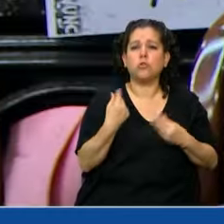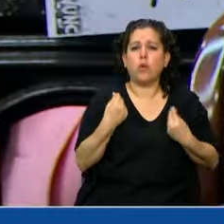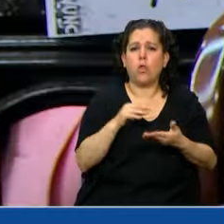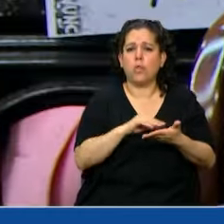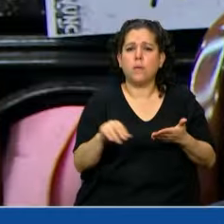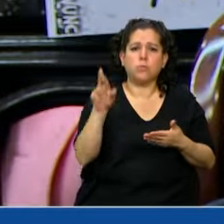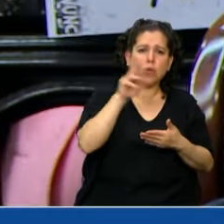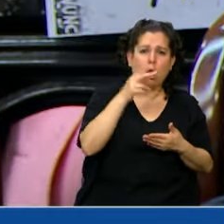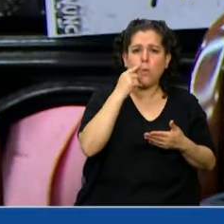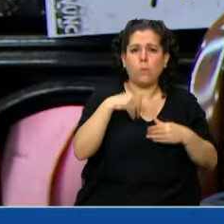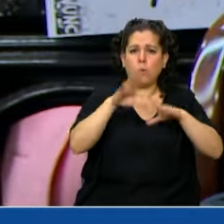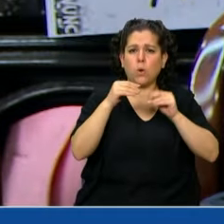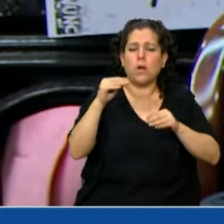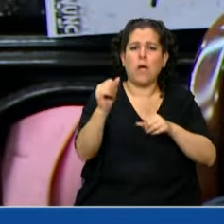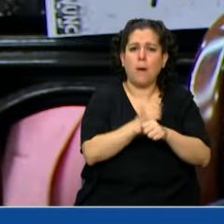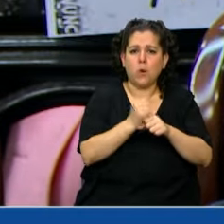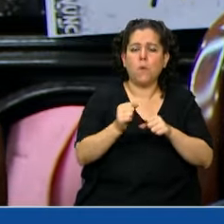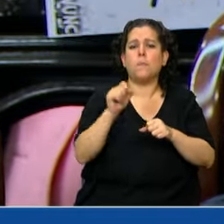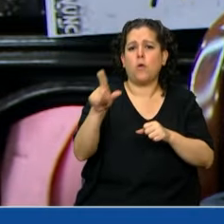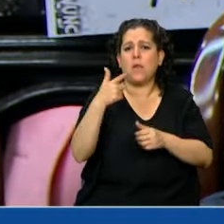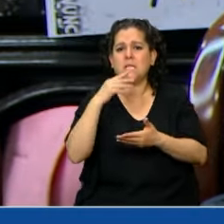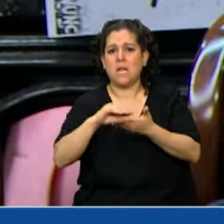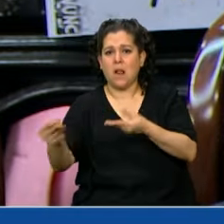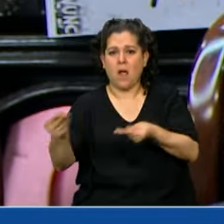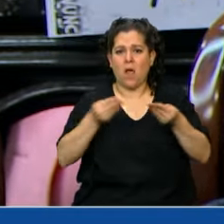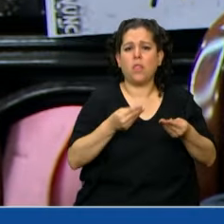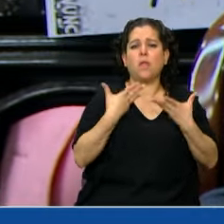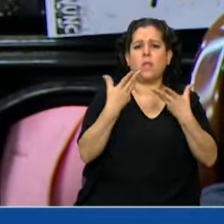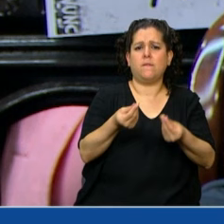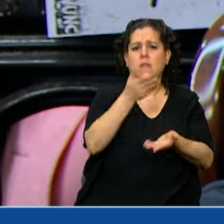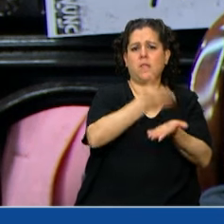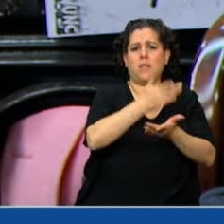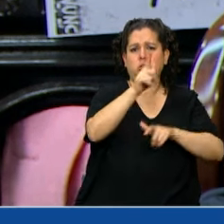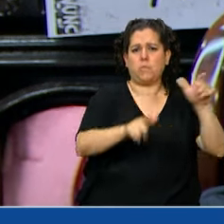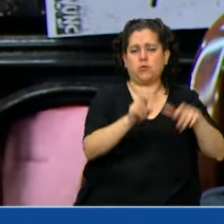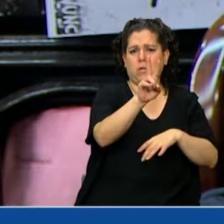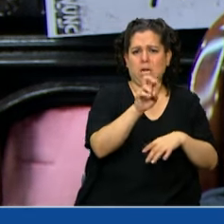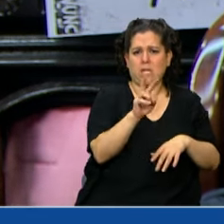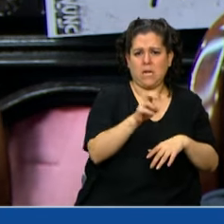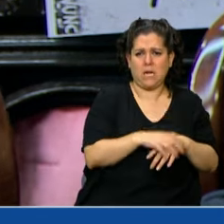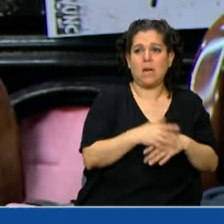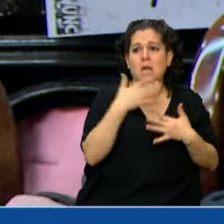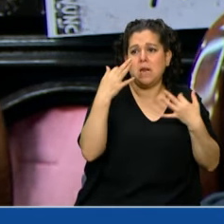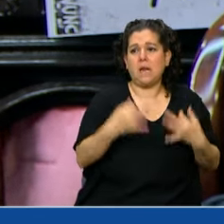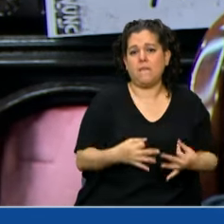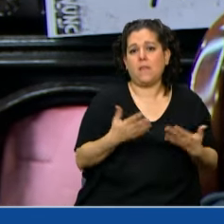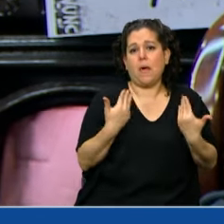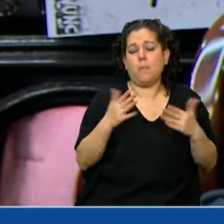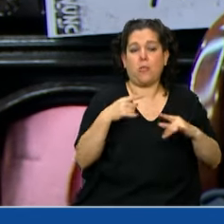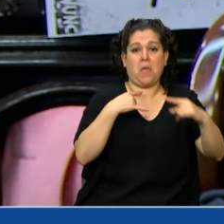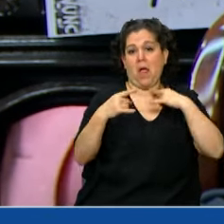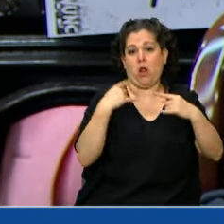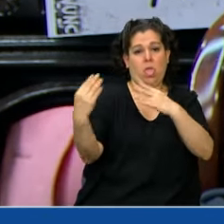diputadas que aprobemos lo que viene del senado es defender los derechos de los inquilinos y de las inquilinas y la verdad que podrían no